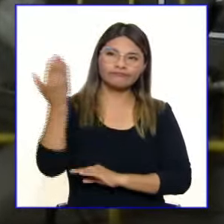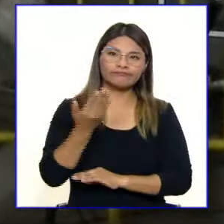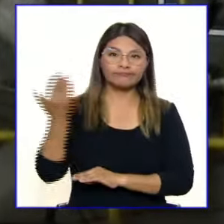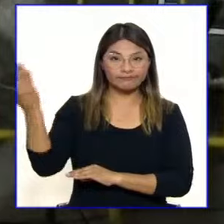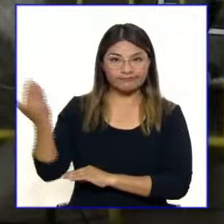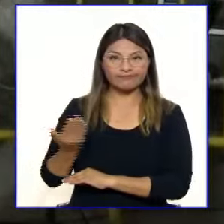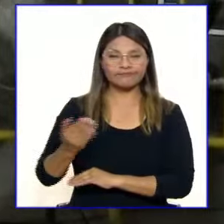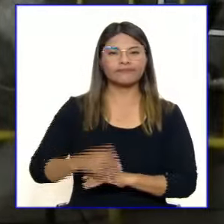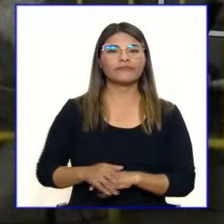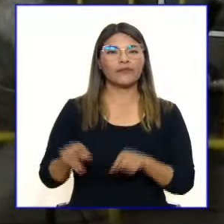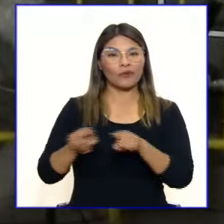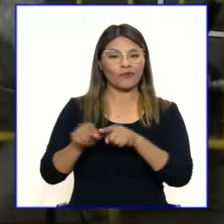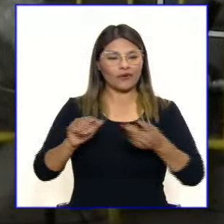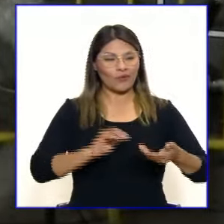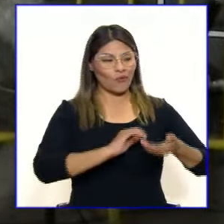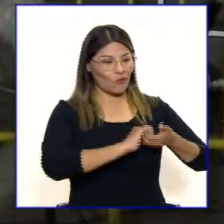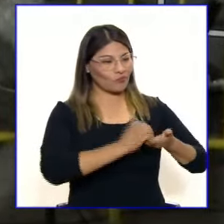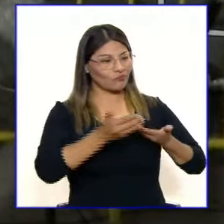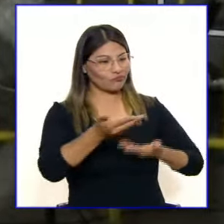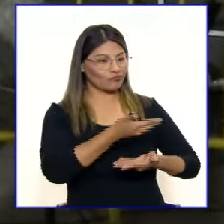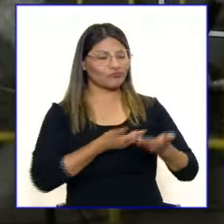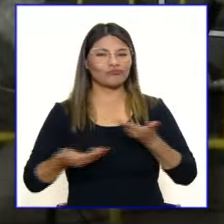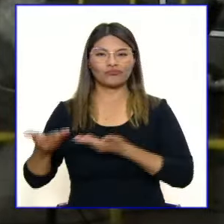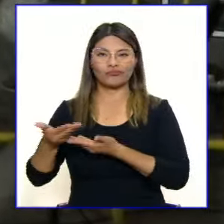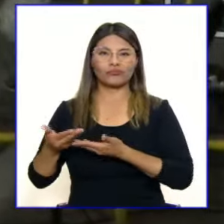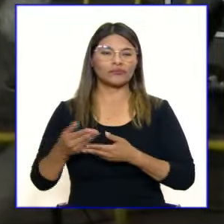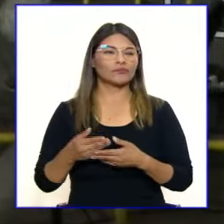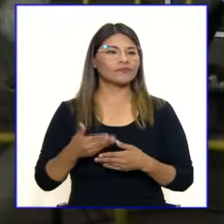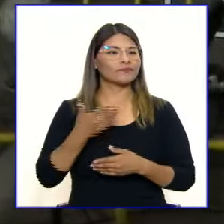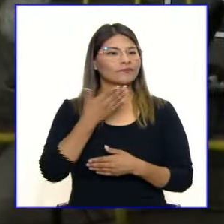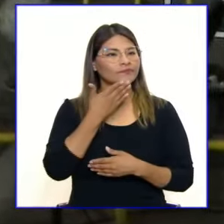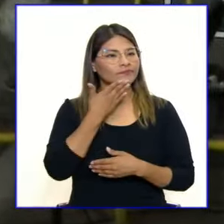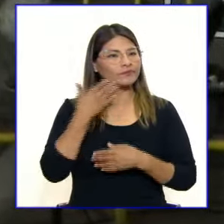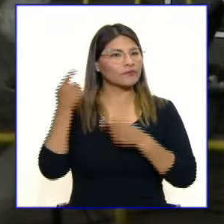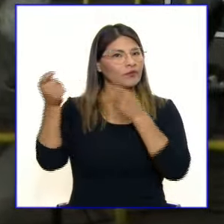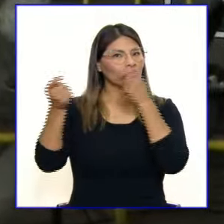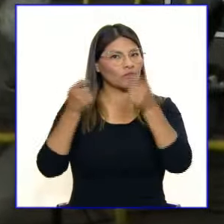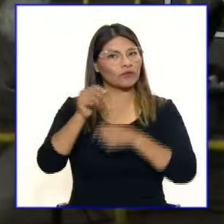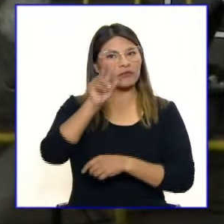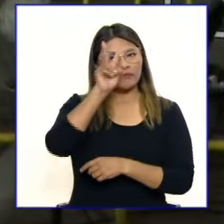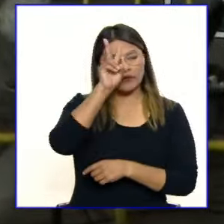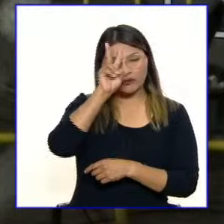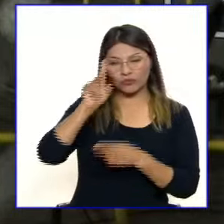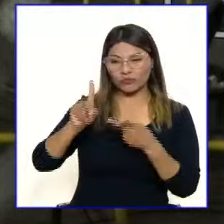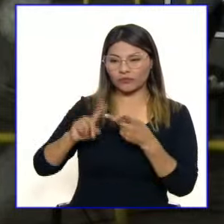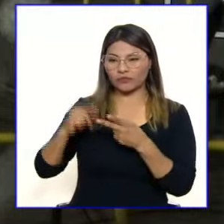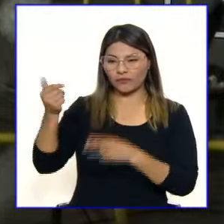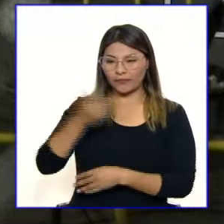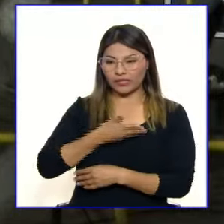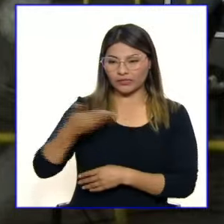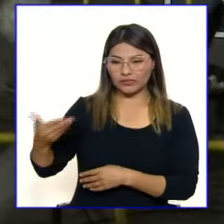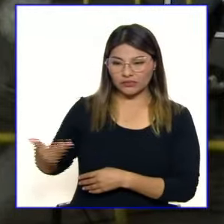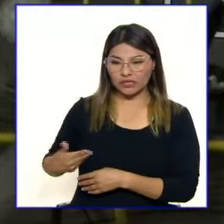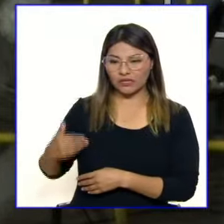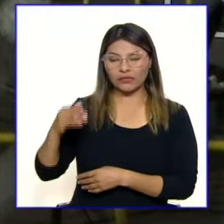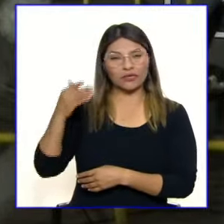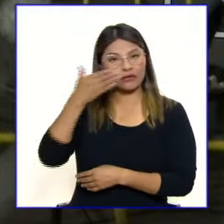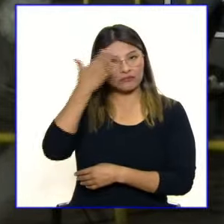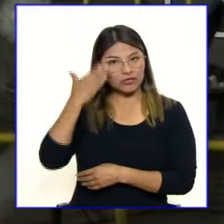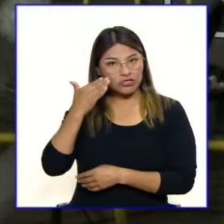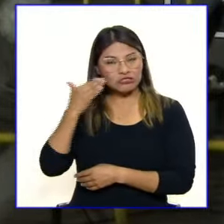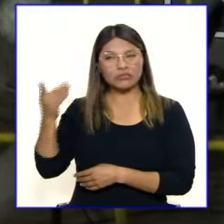ahora los convenios que se van a dar con el gobierno del Perú, con la presidenta Dina Boluarte, en